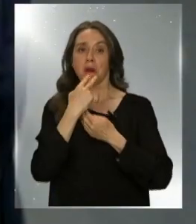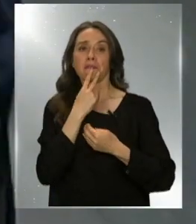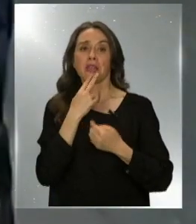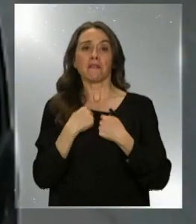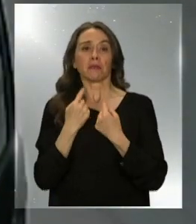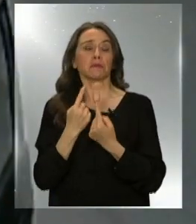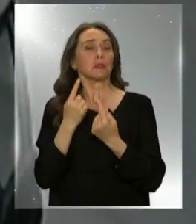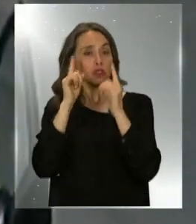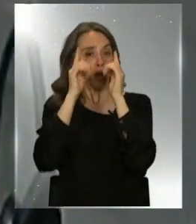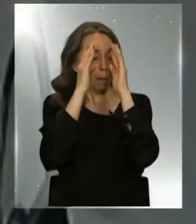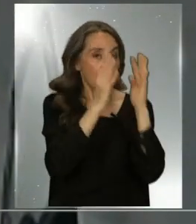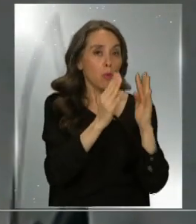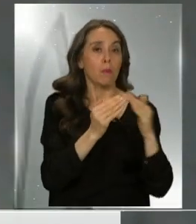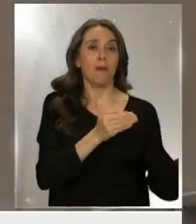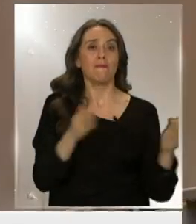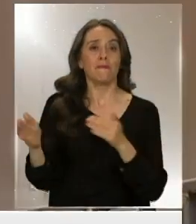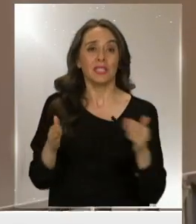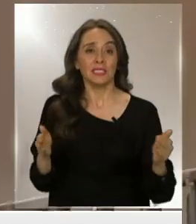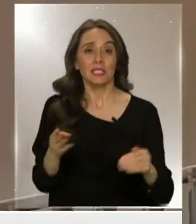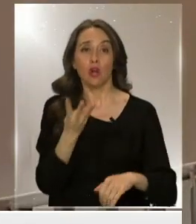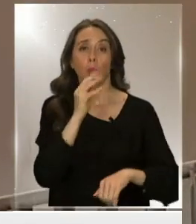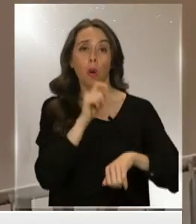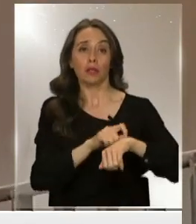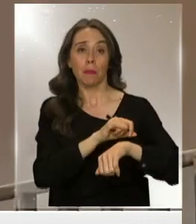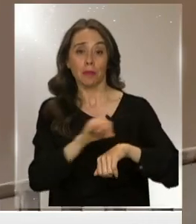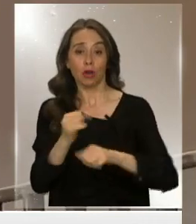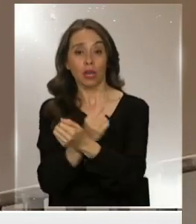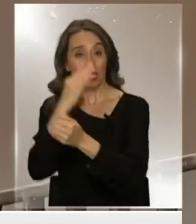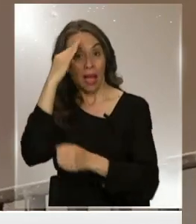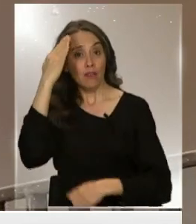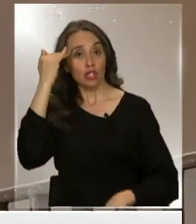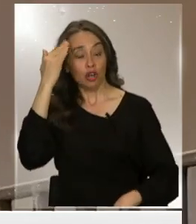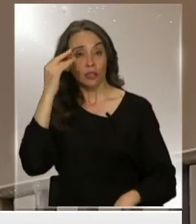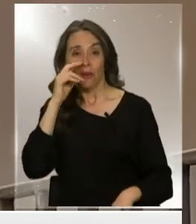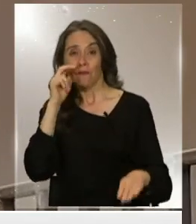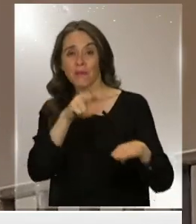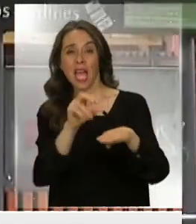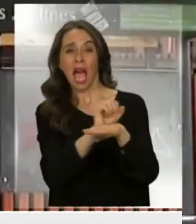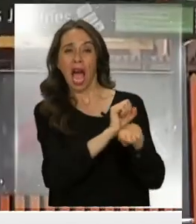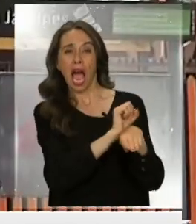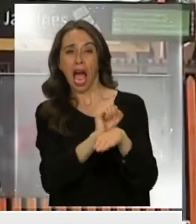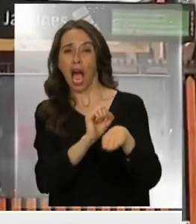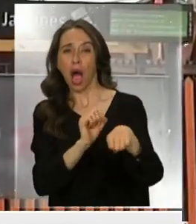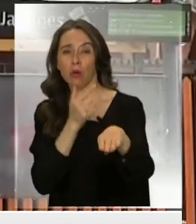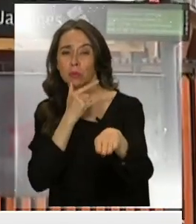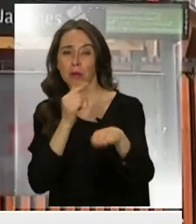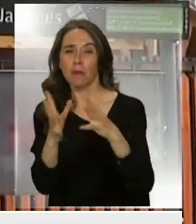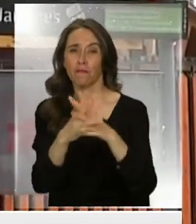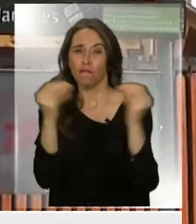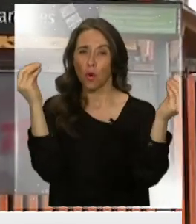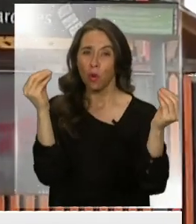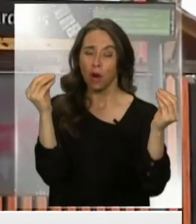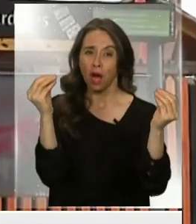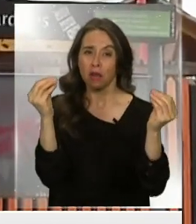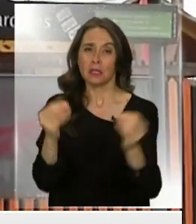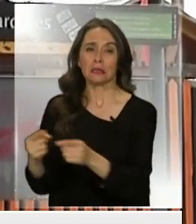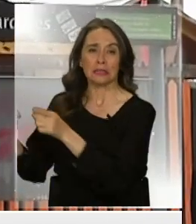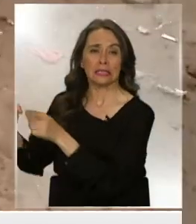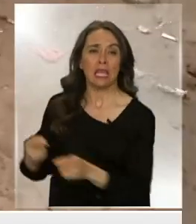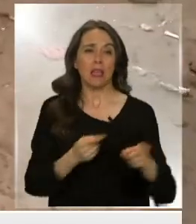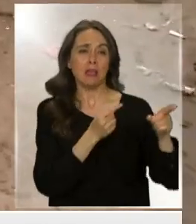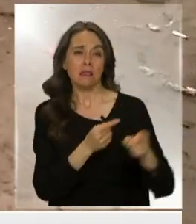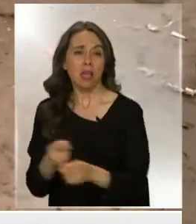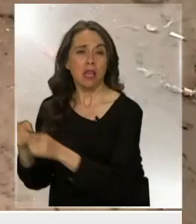40 minutos después del asalto frustrado carabinero sin saberlo detecta un auto sospechoso que se da a la fuga tras la persecución